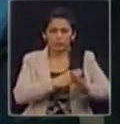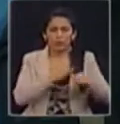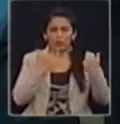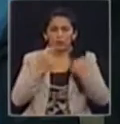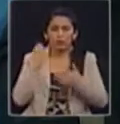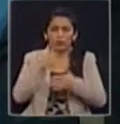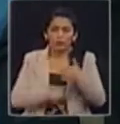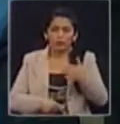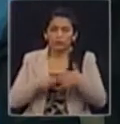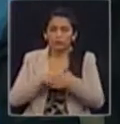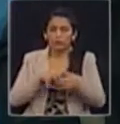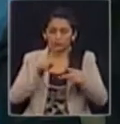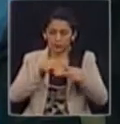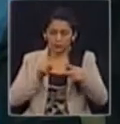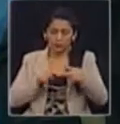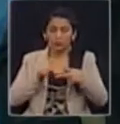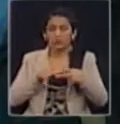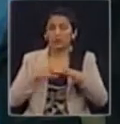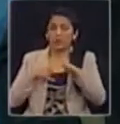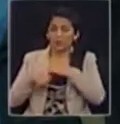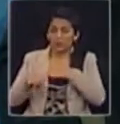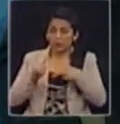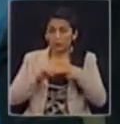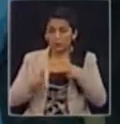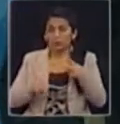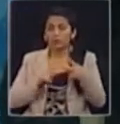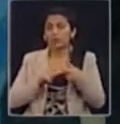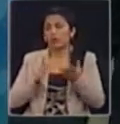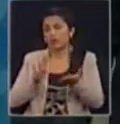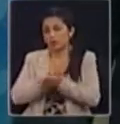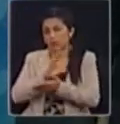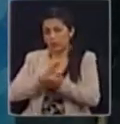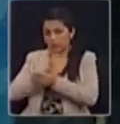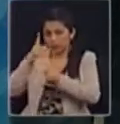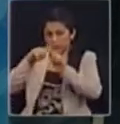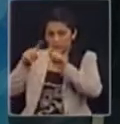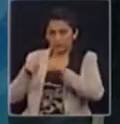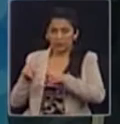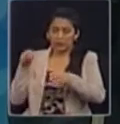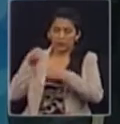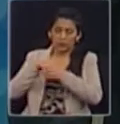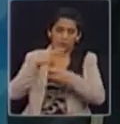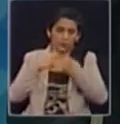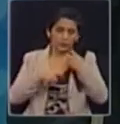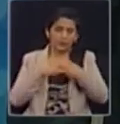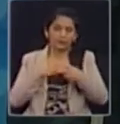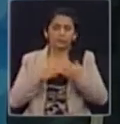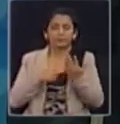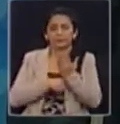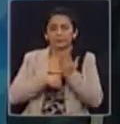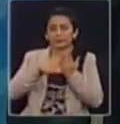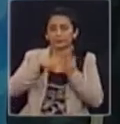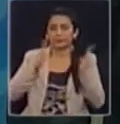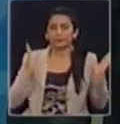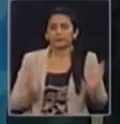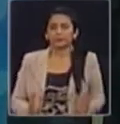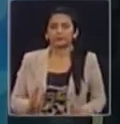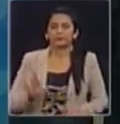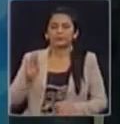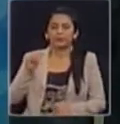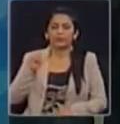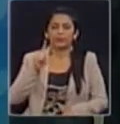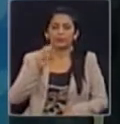el abuso sexual en los establecimientos educativos. Así lo informó el ministro de esta cartera de Estado, Fander Falconi.